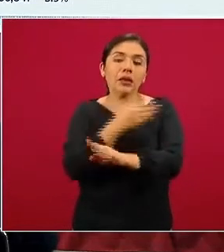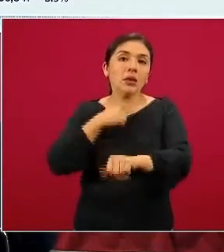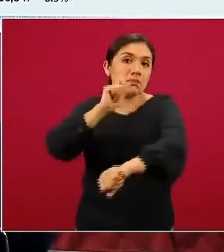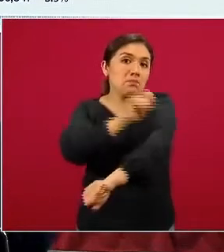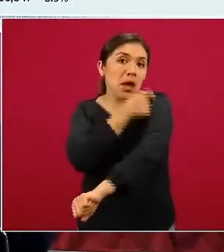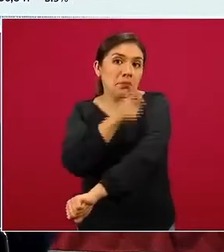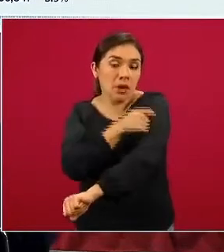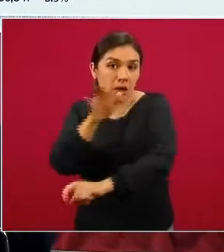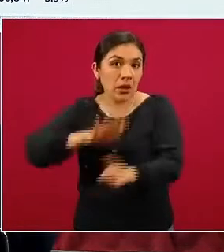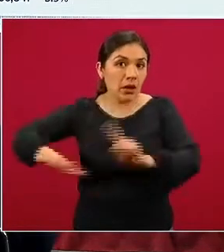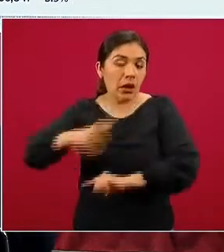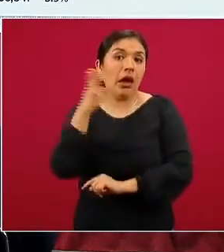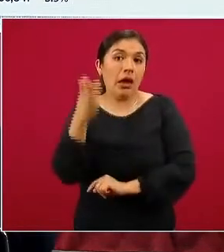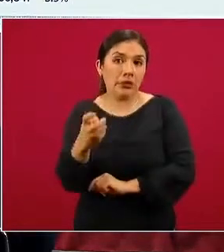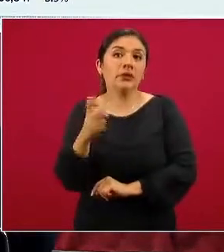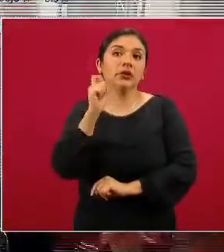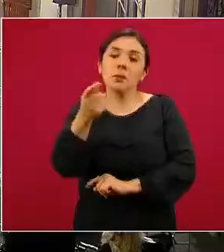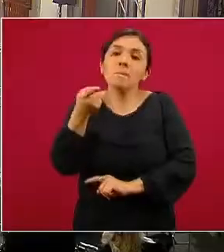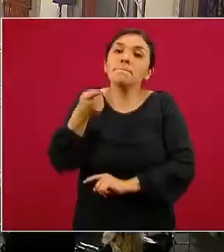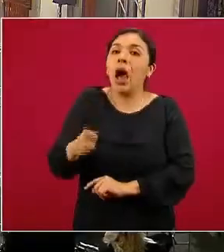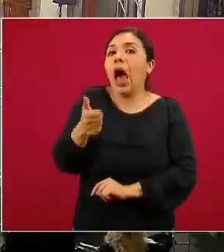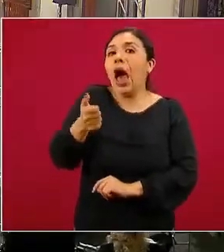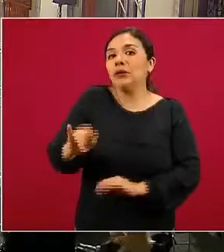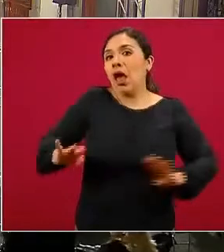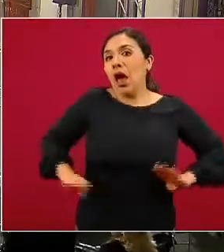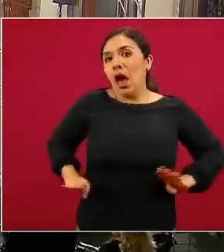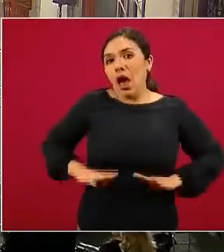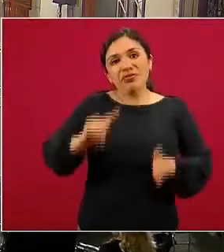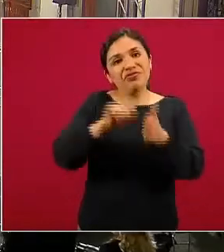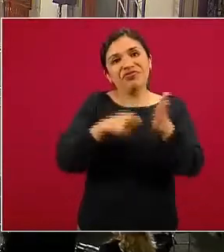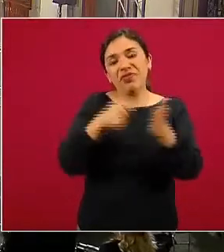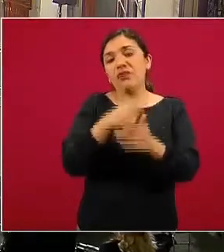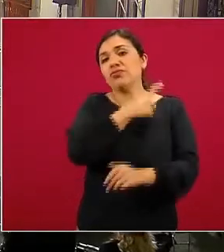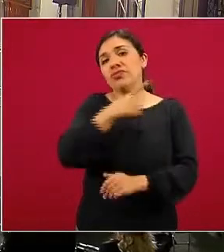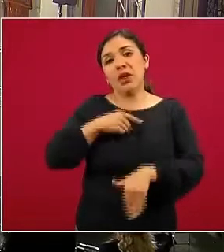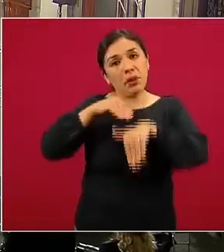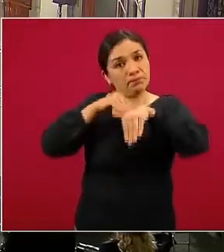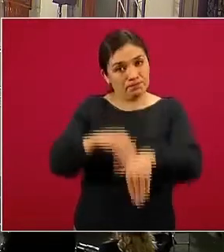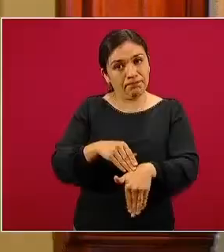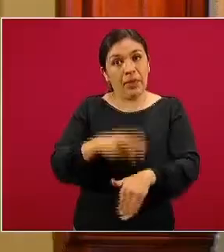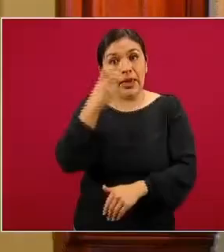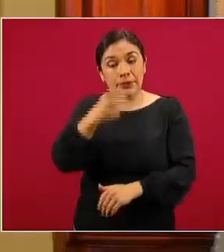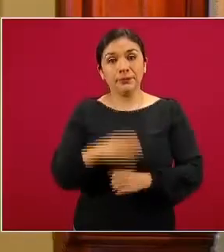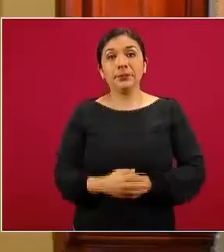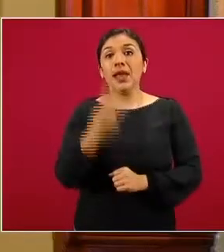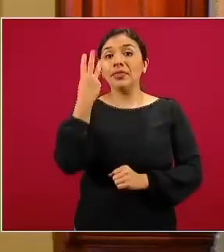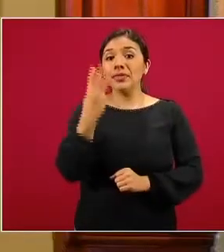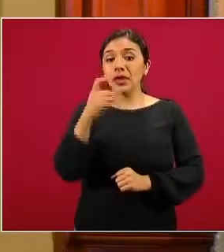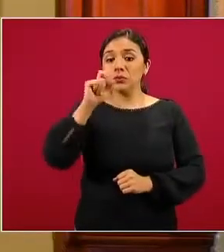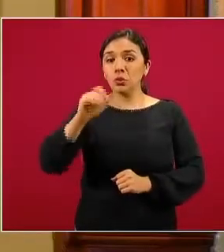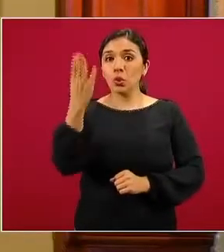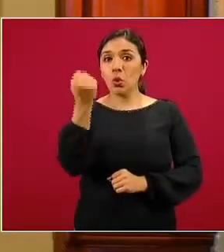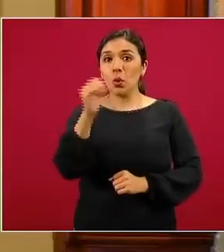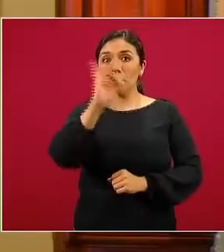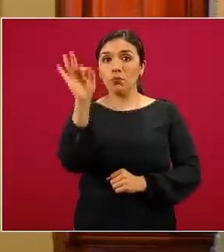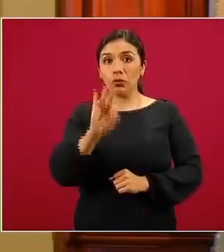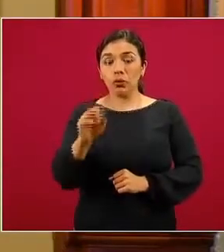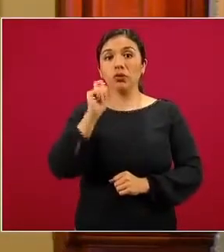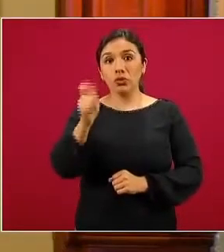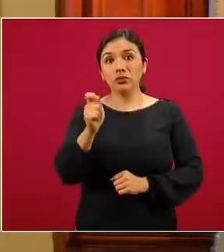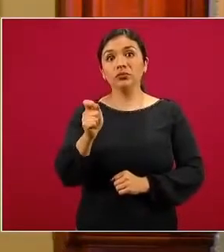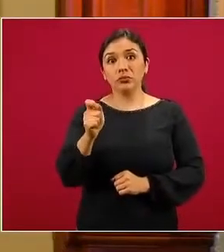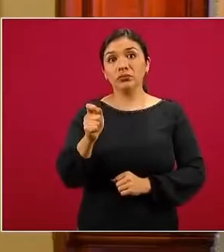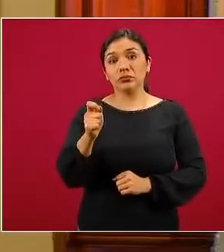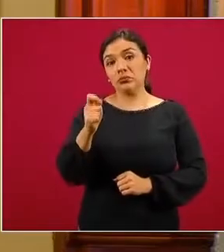hay una vacuna, esta es una indicación técnica que debe de realizarse. Por lo tanto, 3.9% sería el